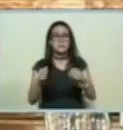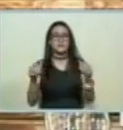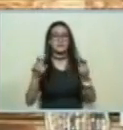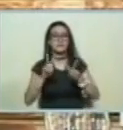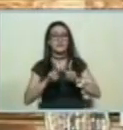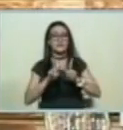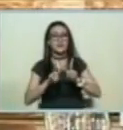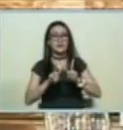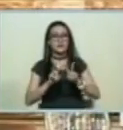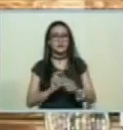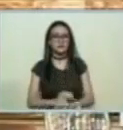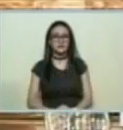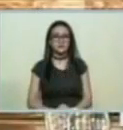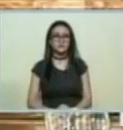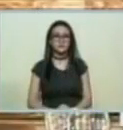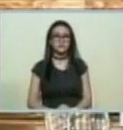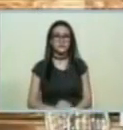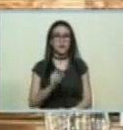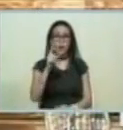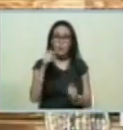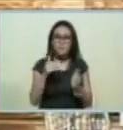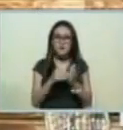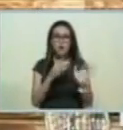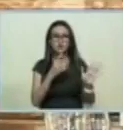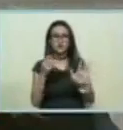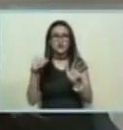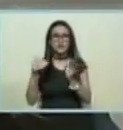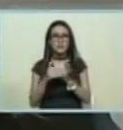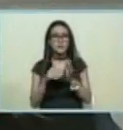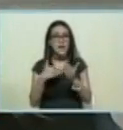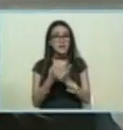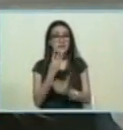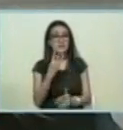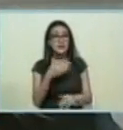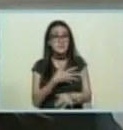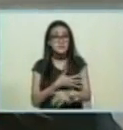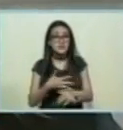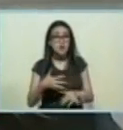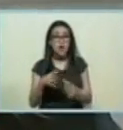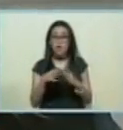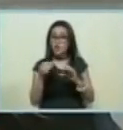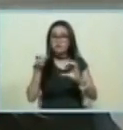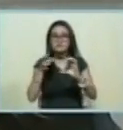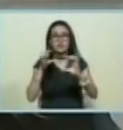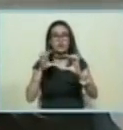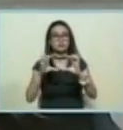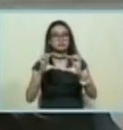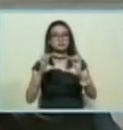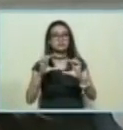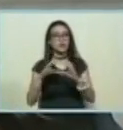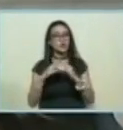de 1.800.000 a 3 millones, todas, carné de la patria.